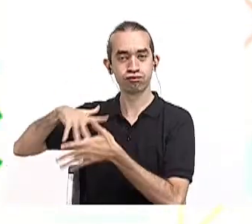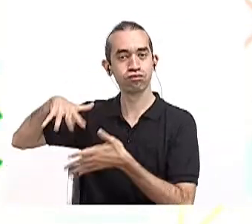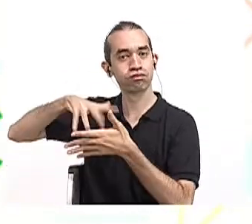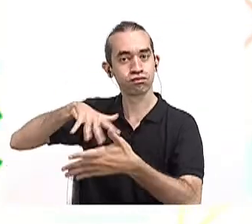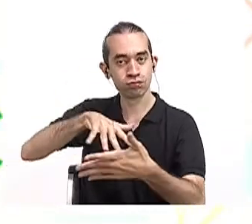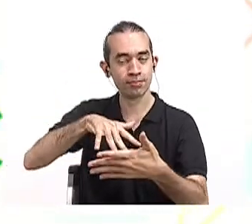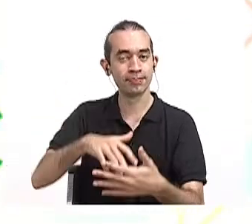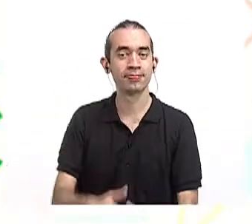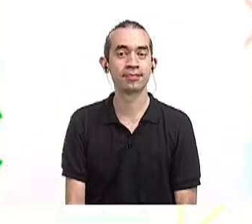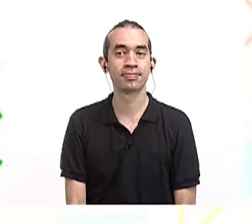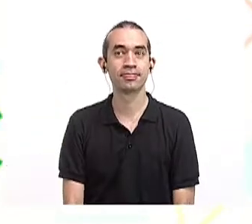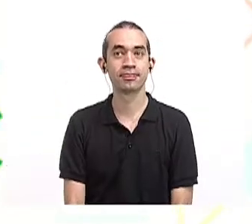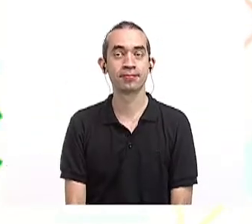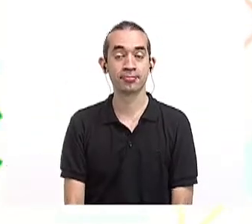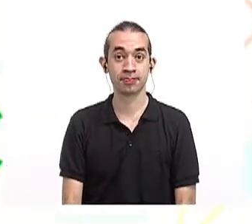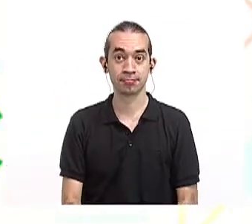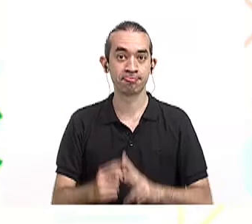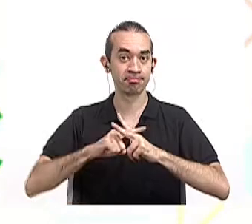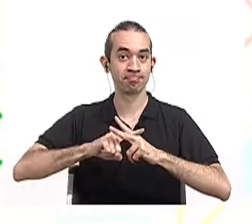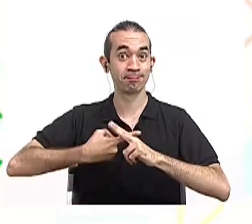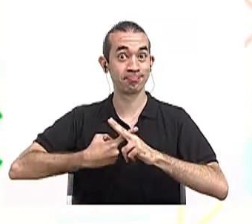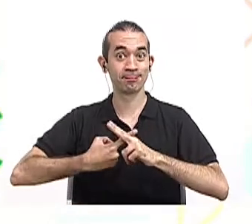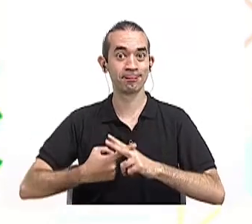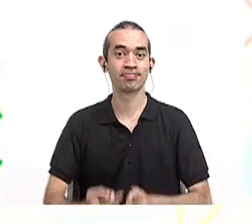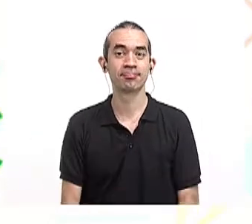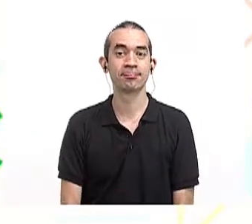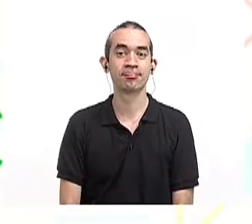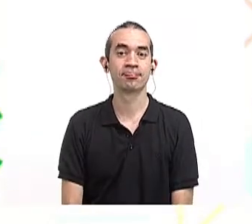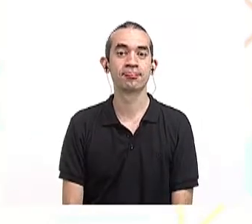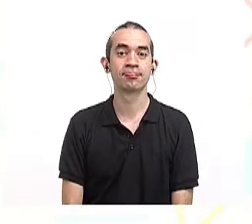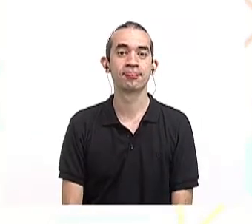anteriormente. Iniciemos.